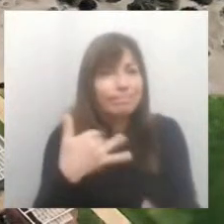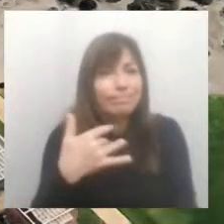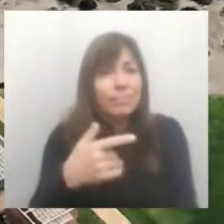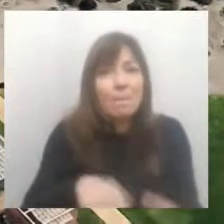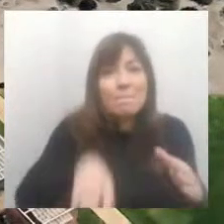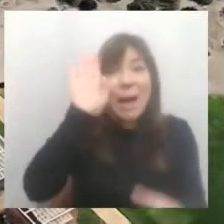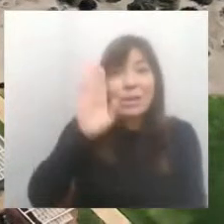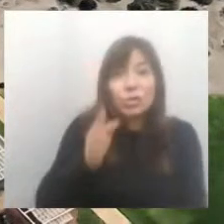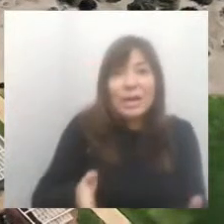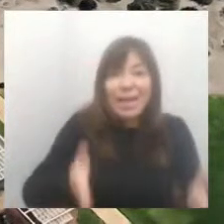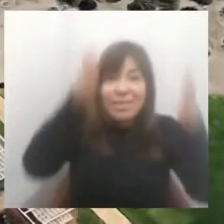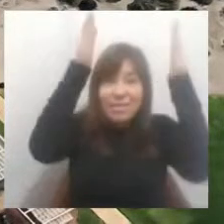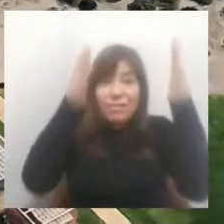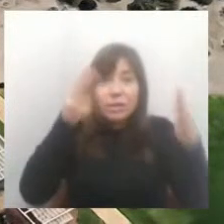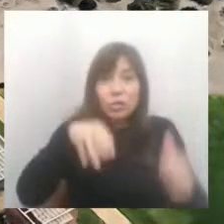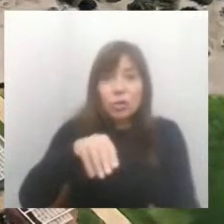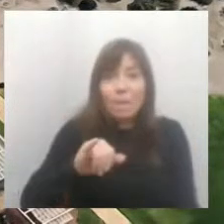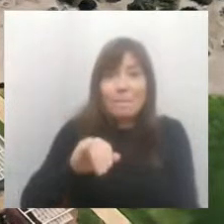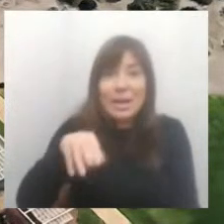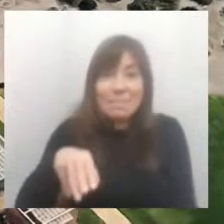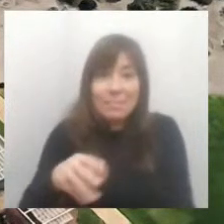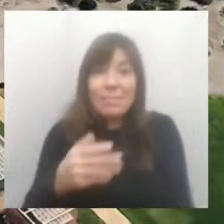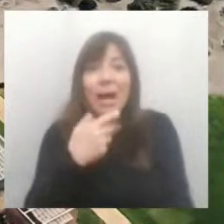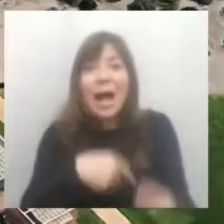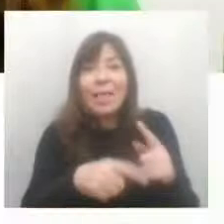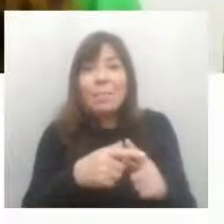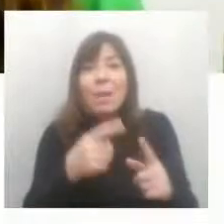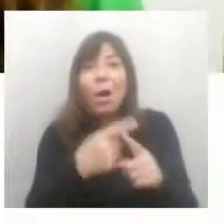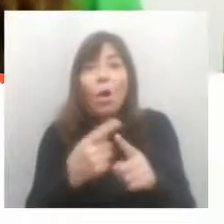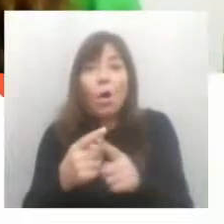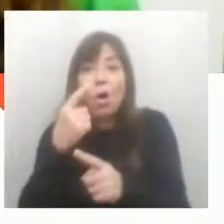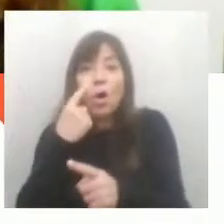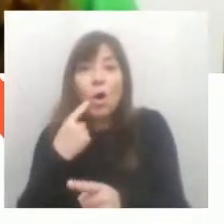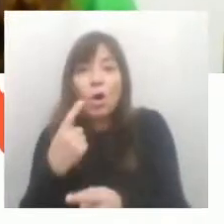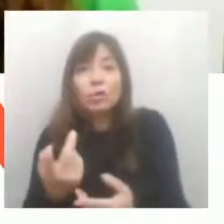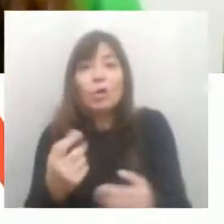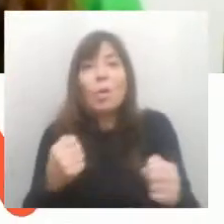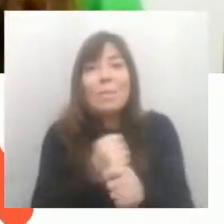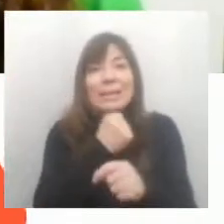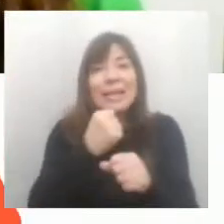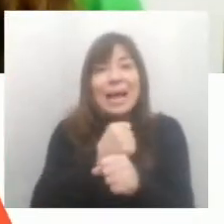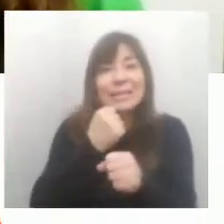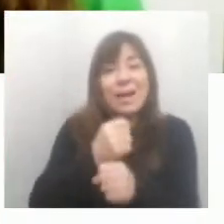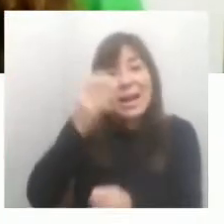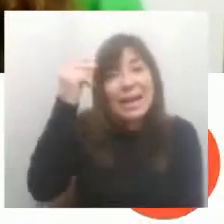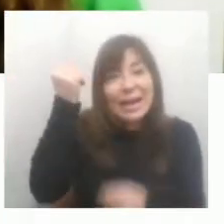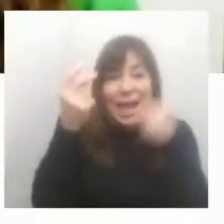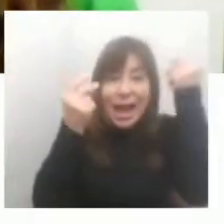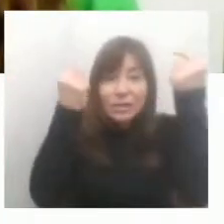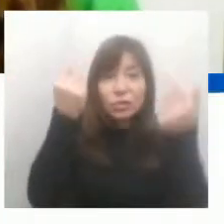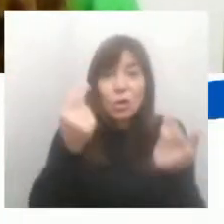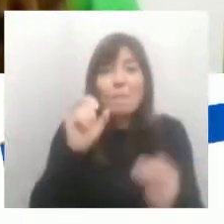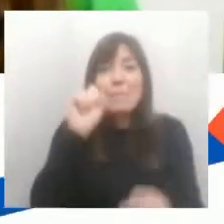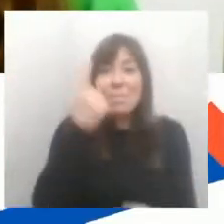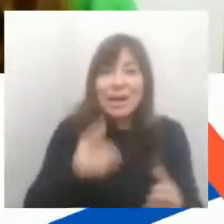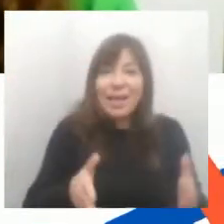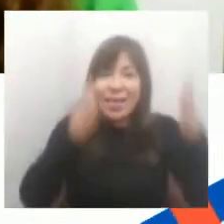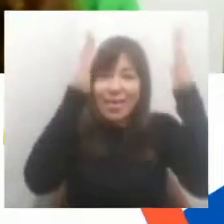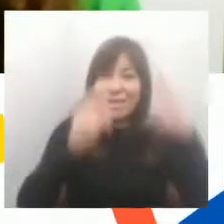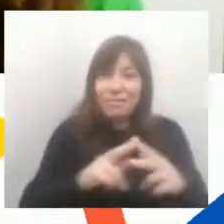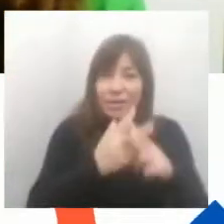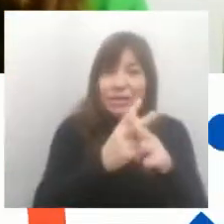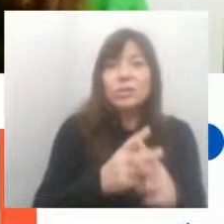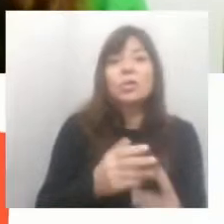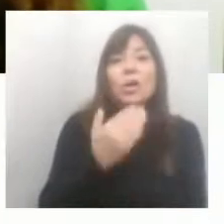Martín Hurtado, quien diseñó el taller de la creación, que fue el primer edificio construido del museo, y finalmente Juan Ignacio Baichas, que